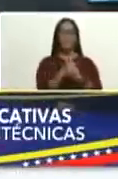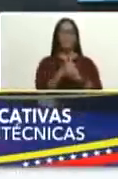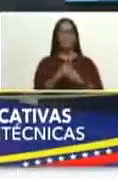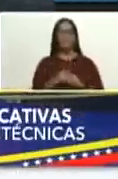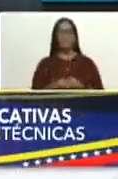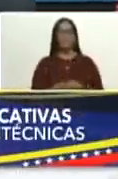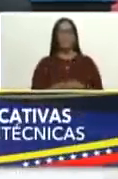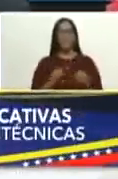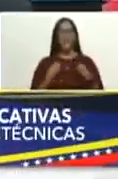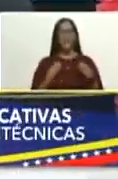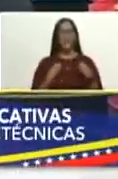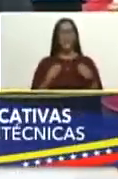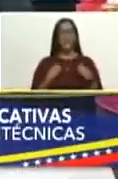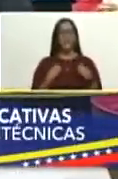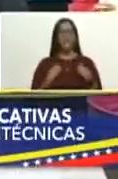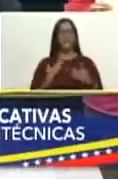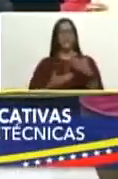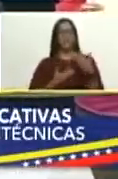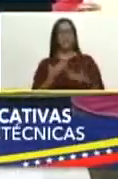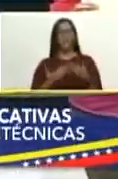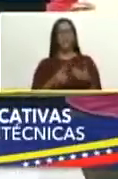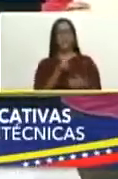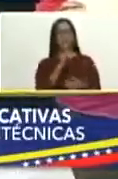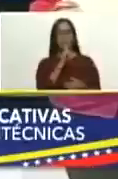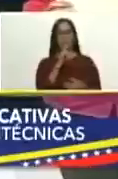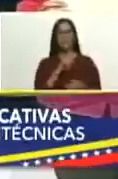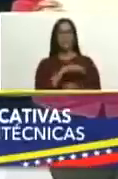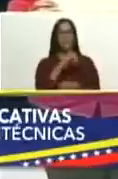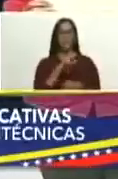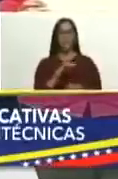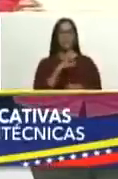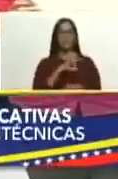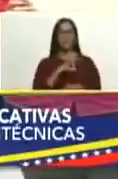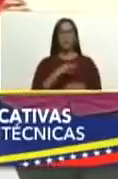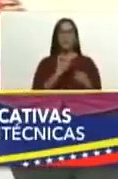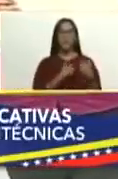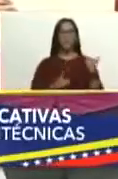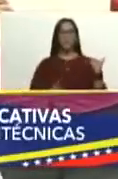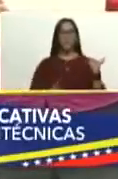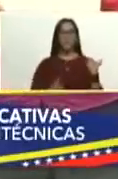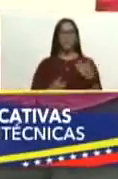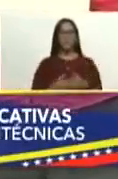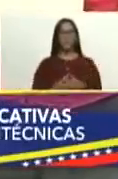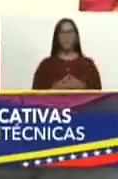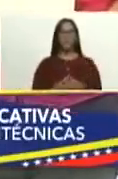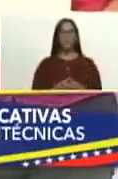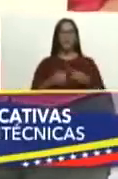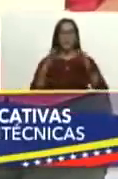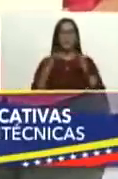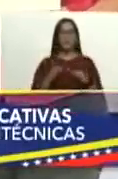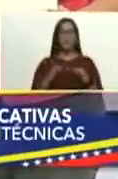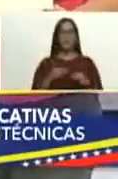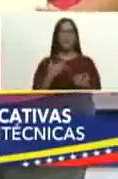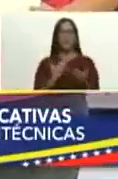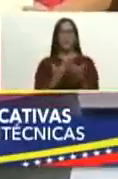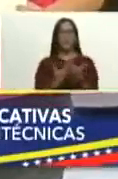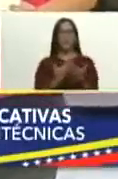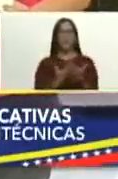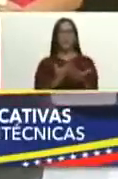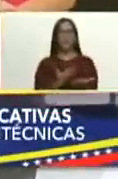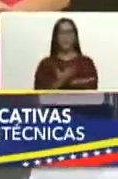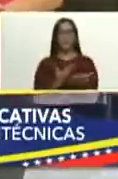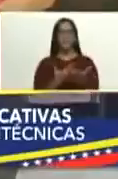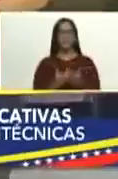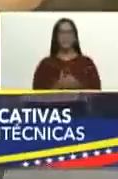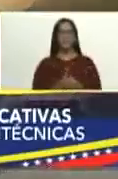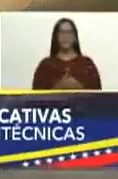a través de este plan de formación. De igual manera, señor presidente, tal cual como lo hemos planteado en